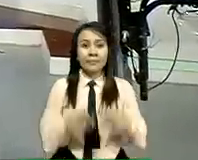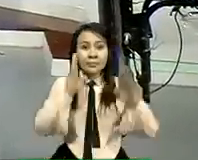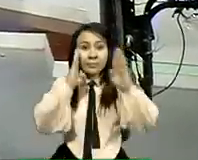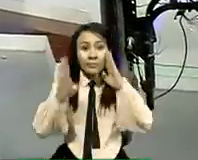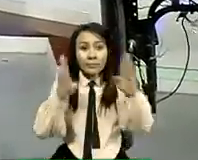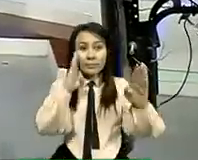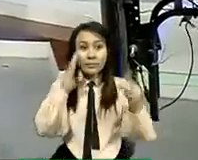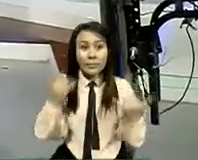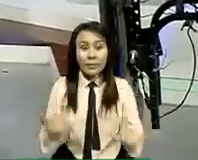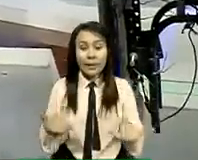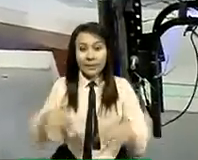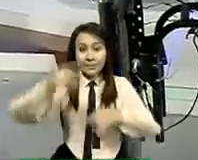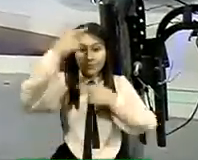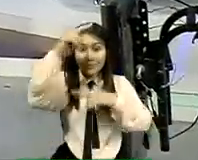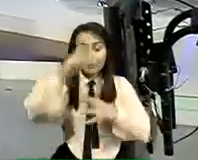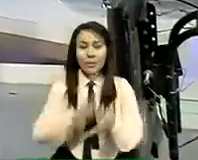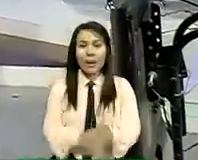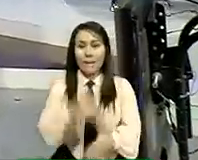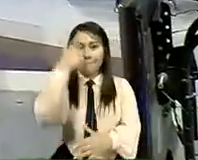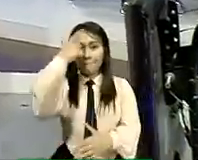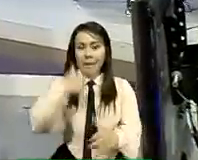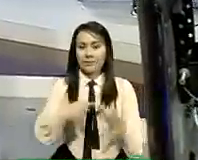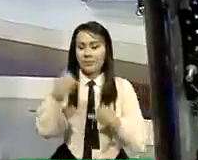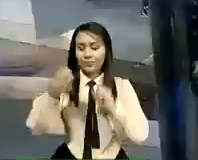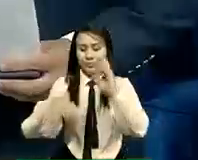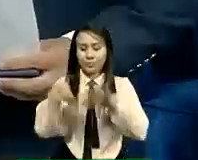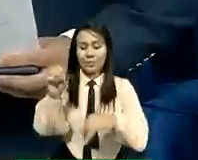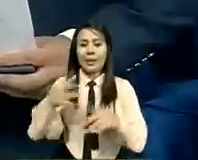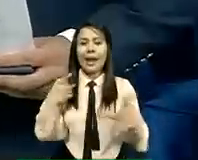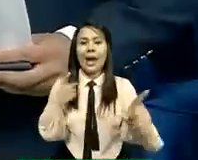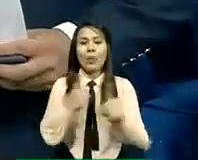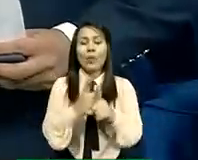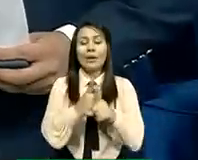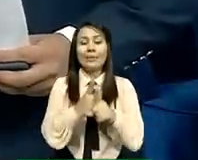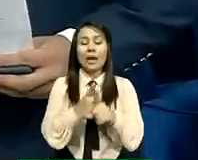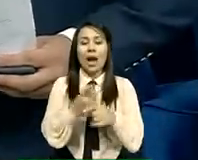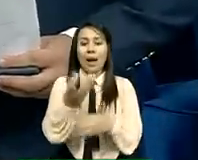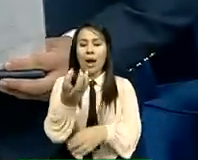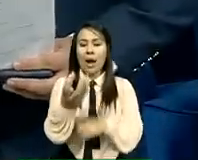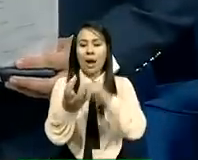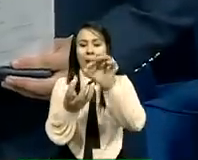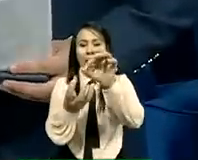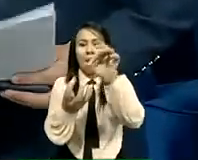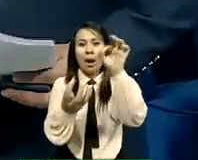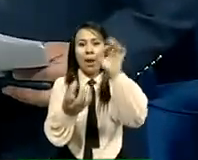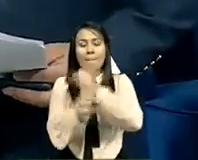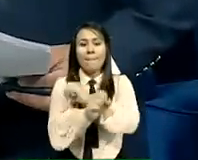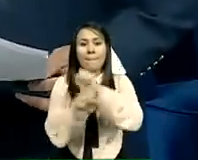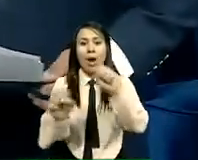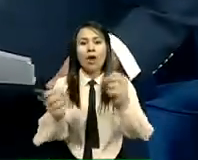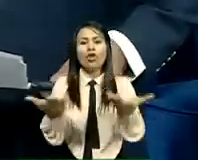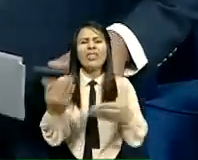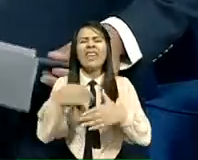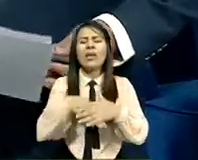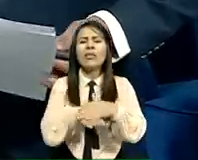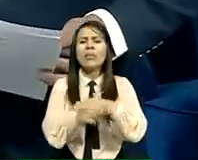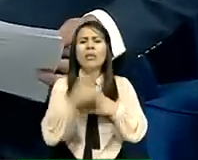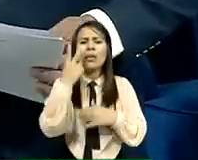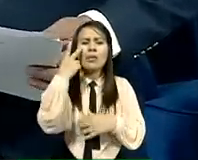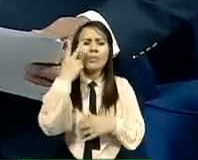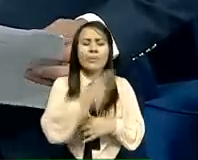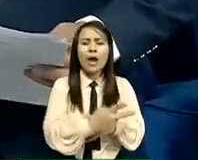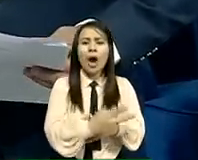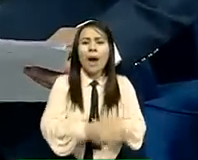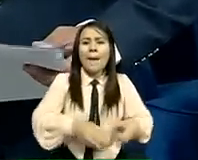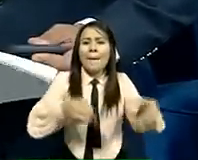Atentos a esta nota. Un reciclador halló una granada. Esto dentro de un tacho de basura en el barrio Cristo del